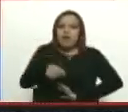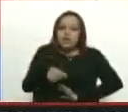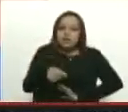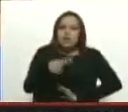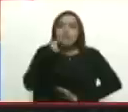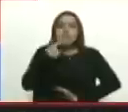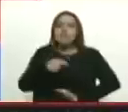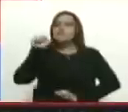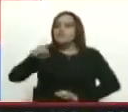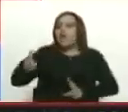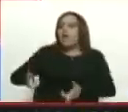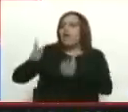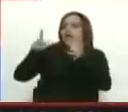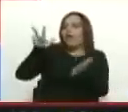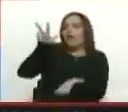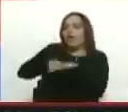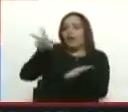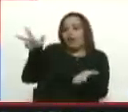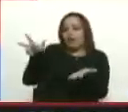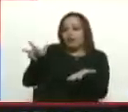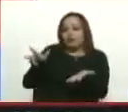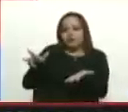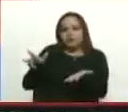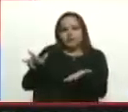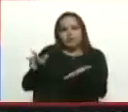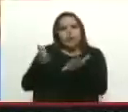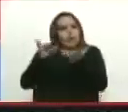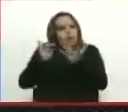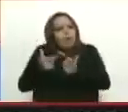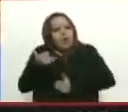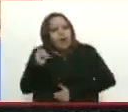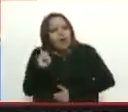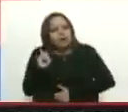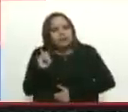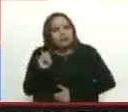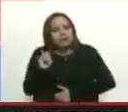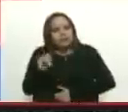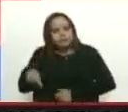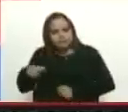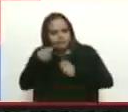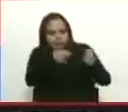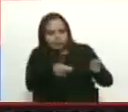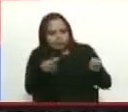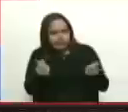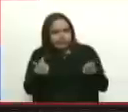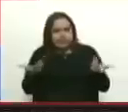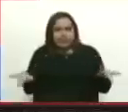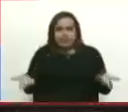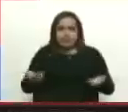decir que autorizaba. ¿Cuánto le tomará el desembolso?